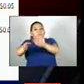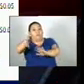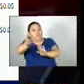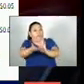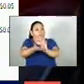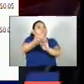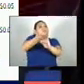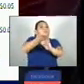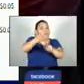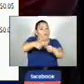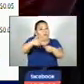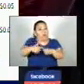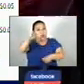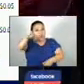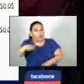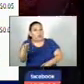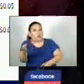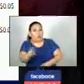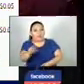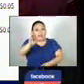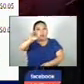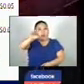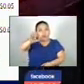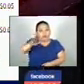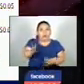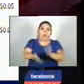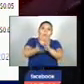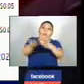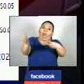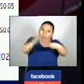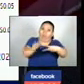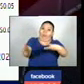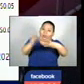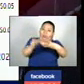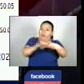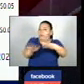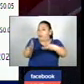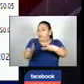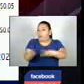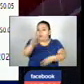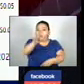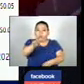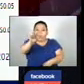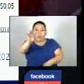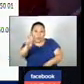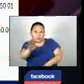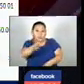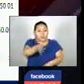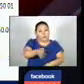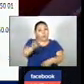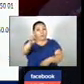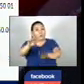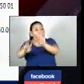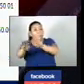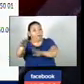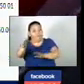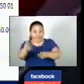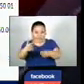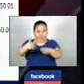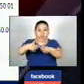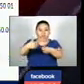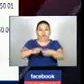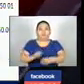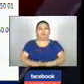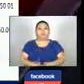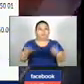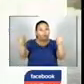al combustible. A la fecha se suman 3 aumentos más, llegando a costar entre 14 y 19 centavos más por galón. En